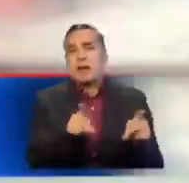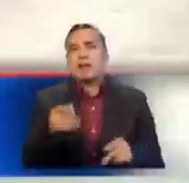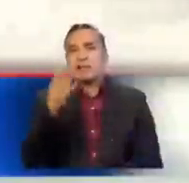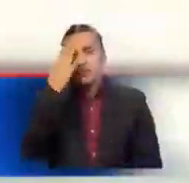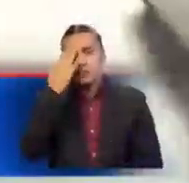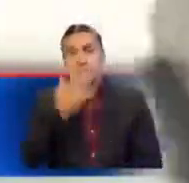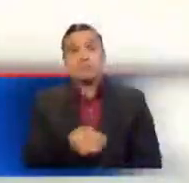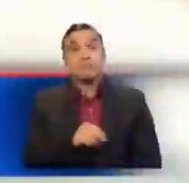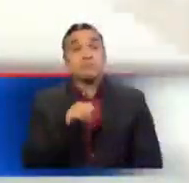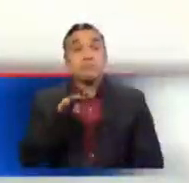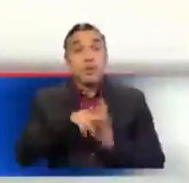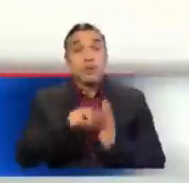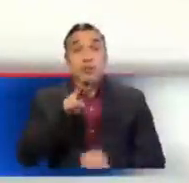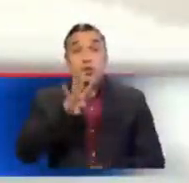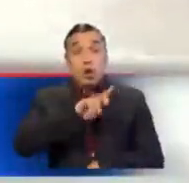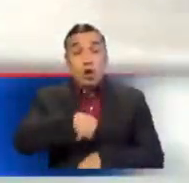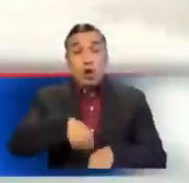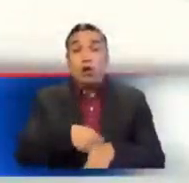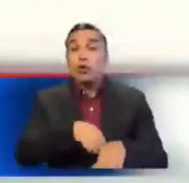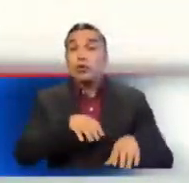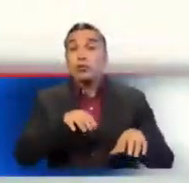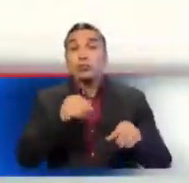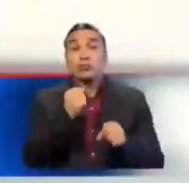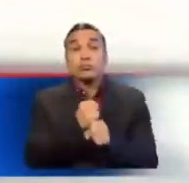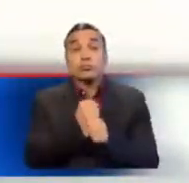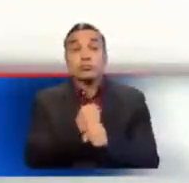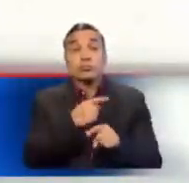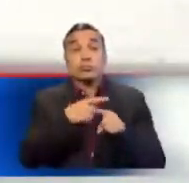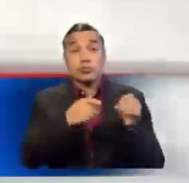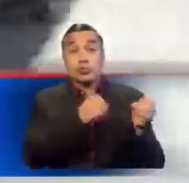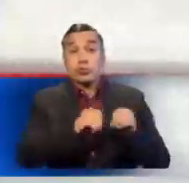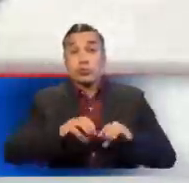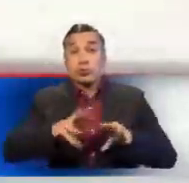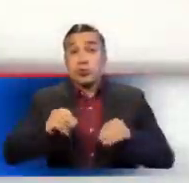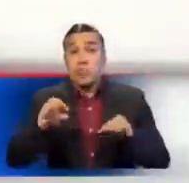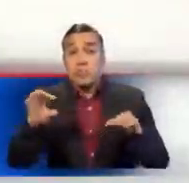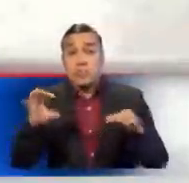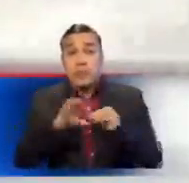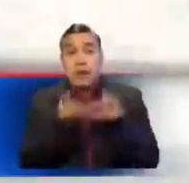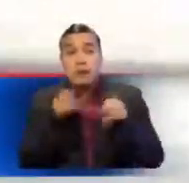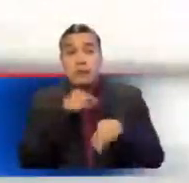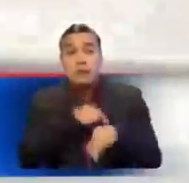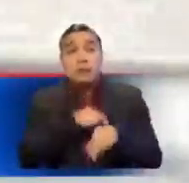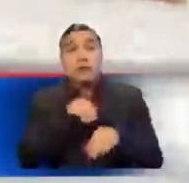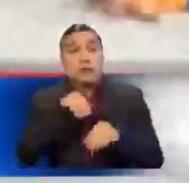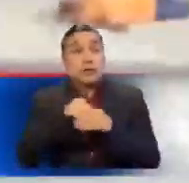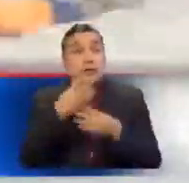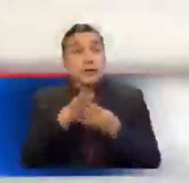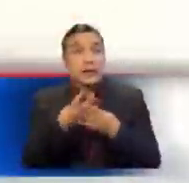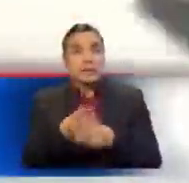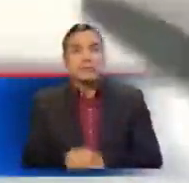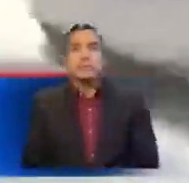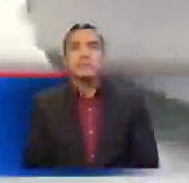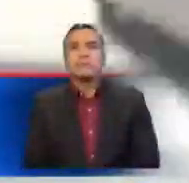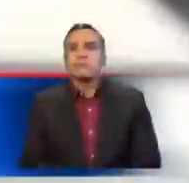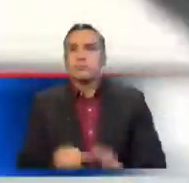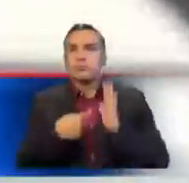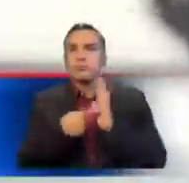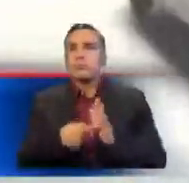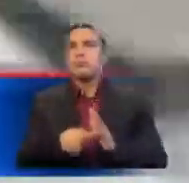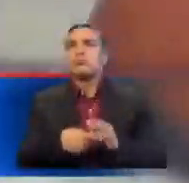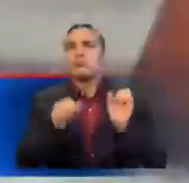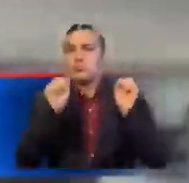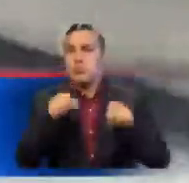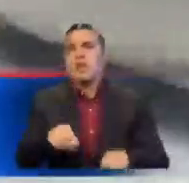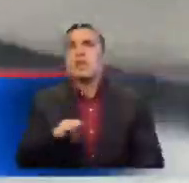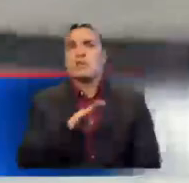En menos de 24 horas, la coordinación de varias organizaciones delictivas que operan en las cárceles mostraron lo que son